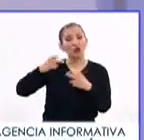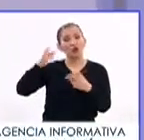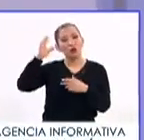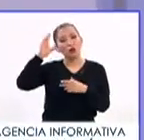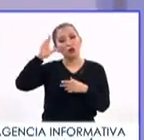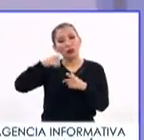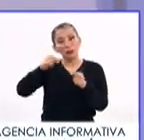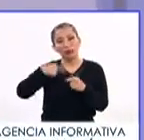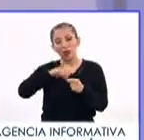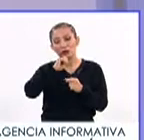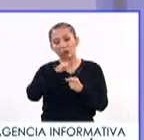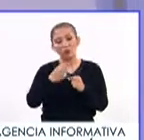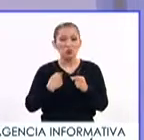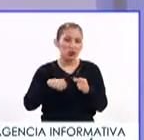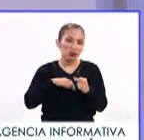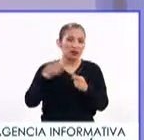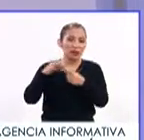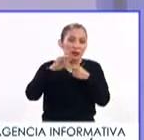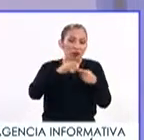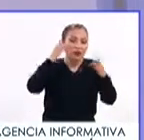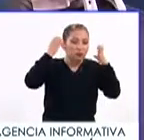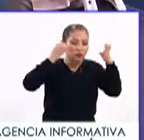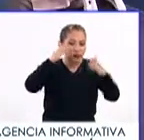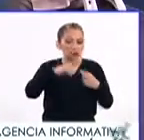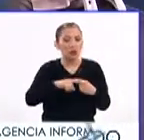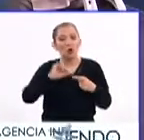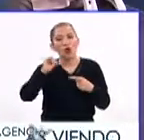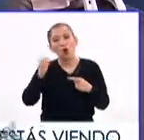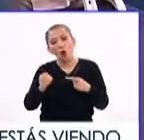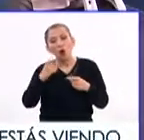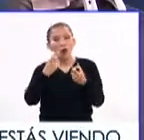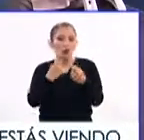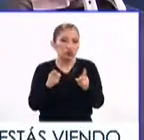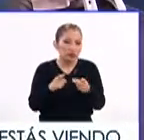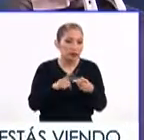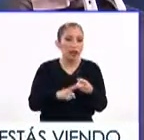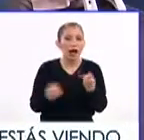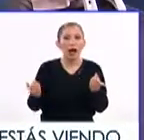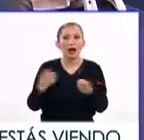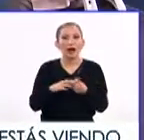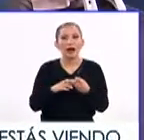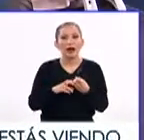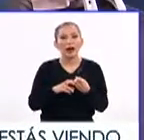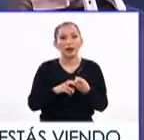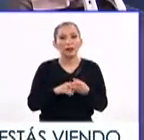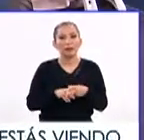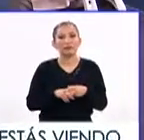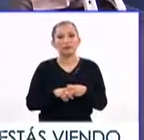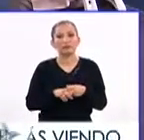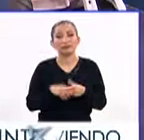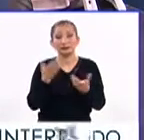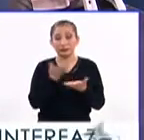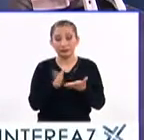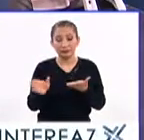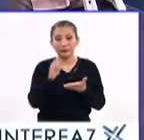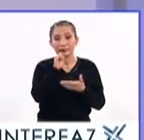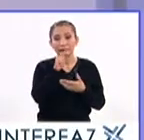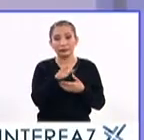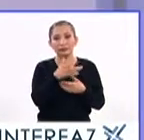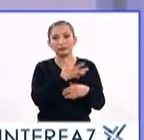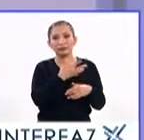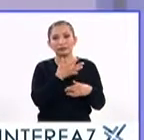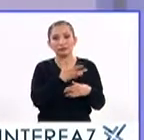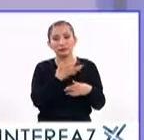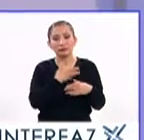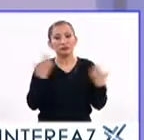Pero también nosotros a veces traemos exhibiciones o traemos conciertos, entonces eso hacemos, ¿no? Y por otro lado también